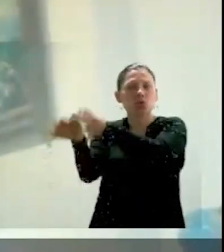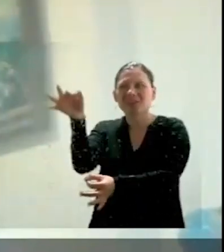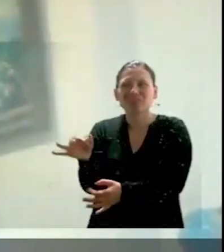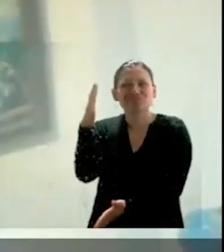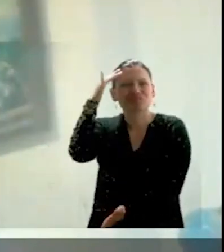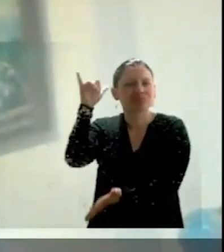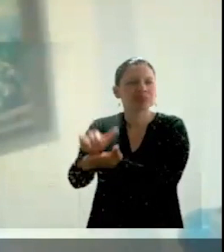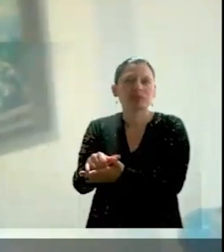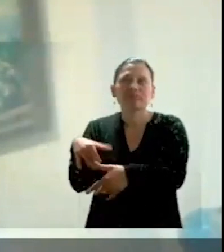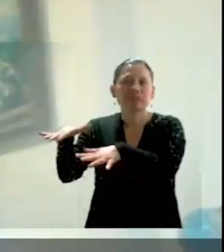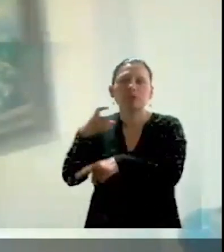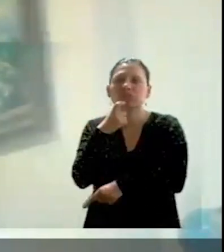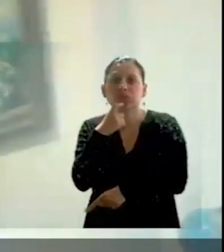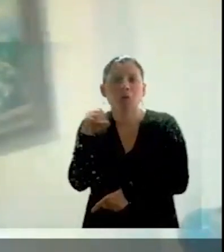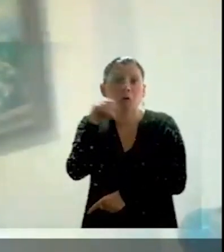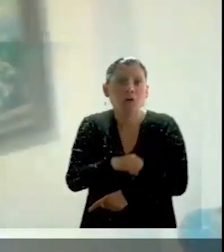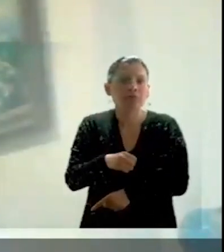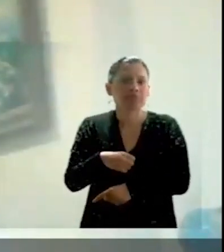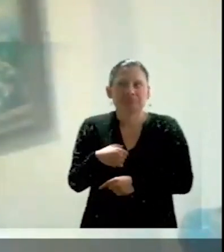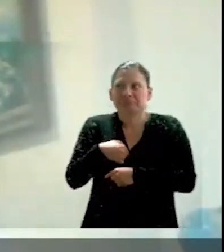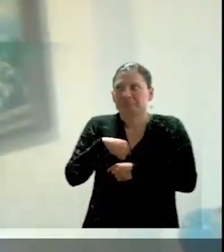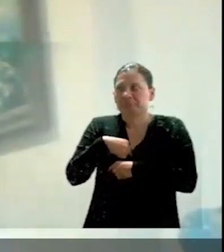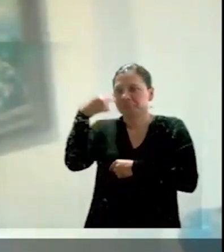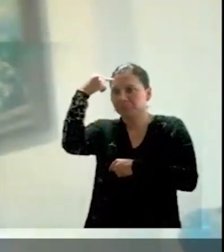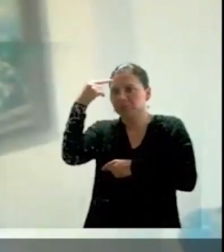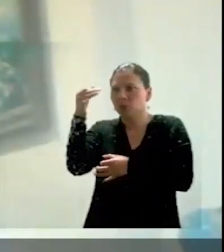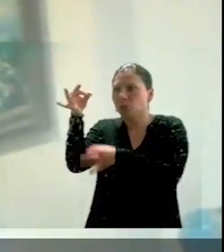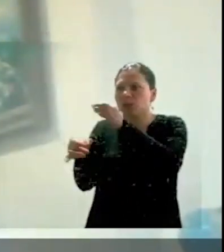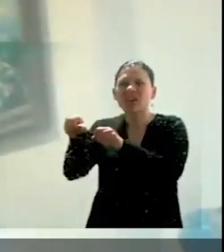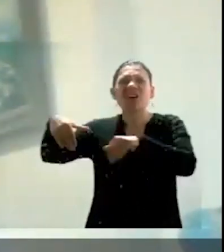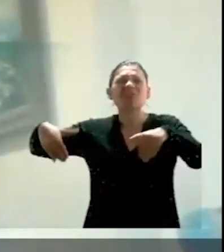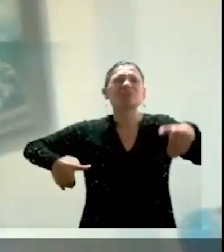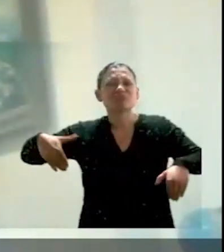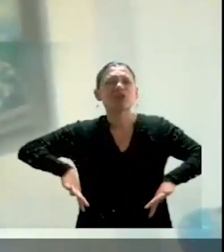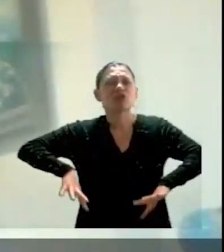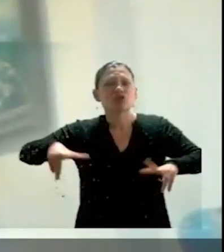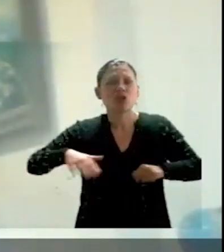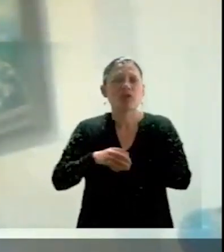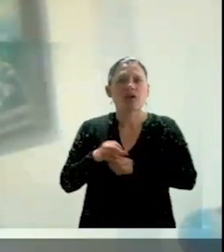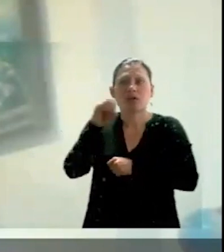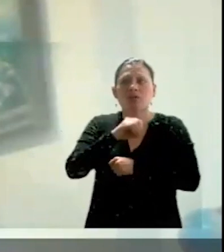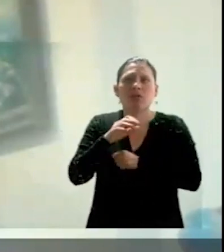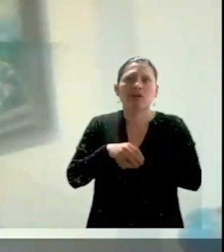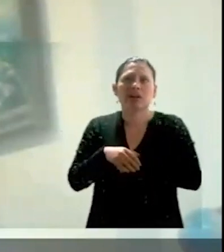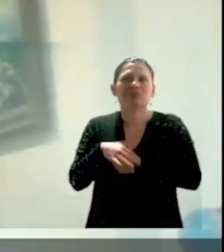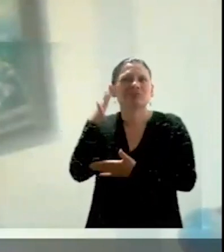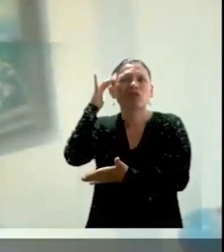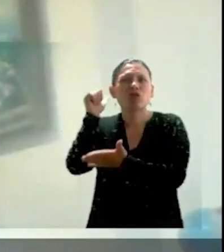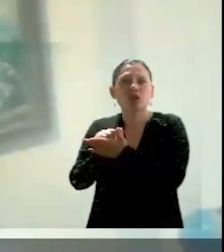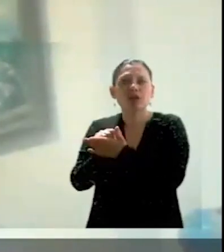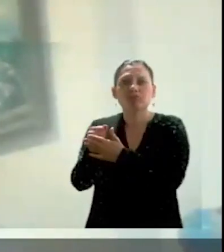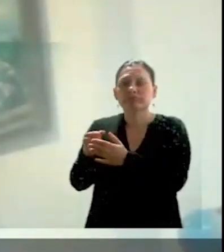incumple porque cree que los jueces se prevarican, incumple porque no cree en los